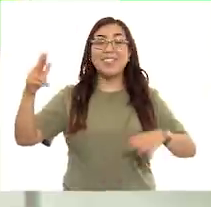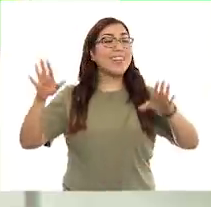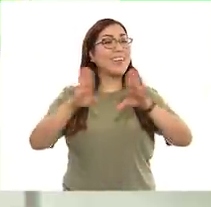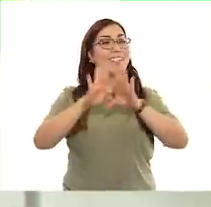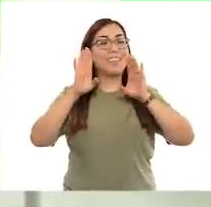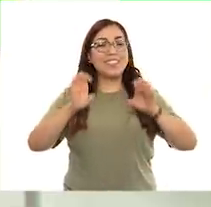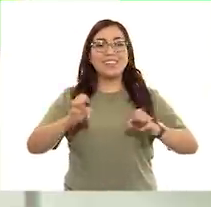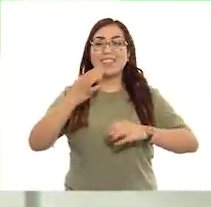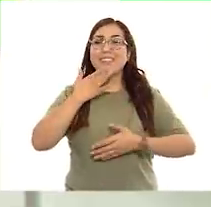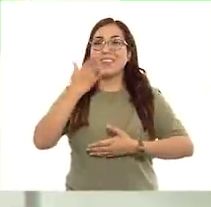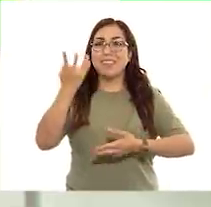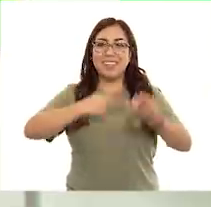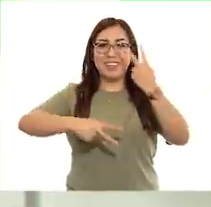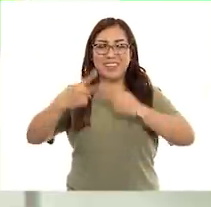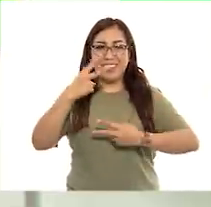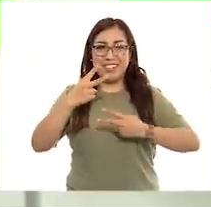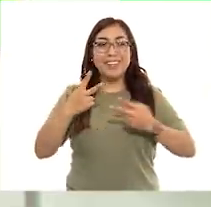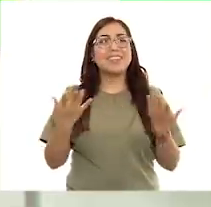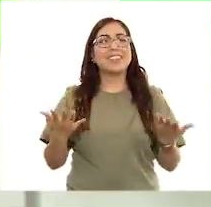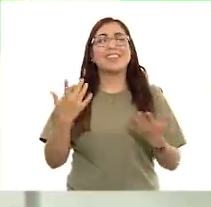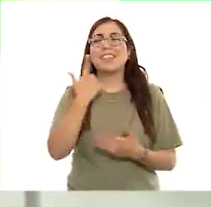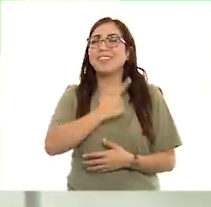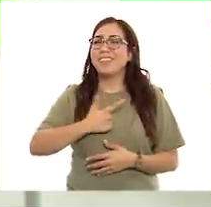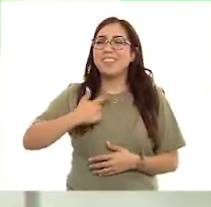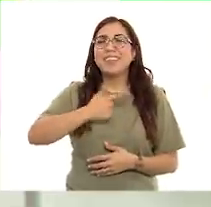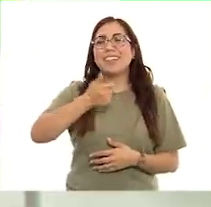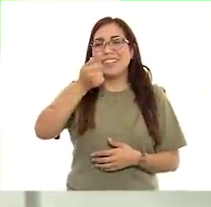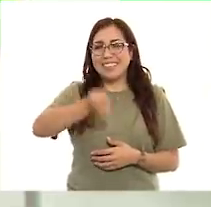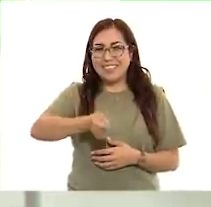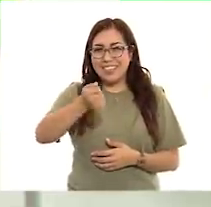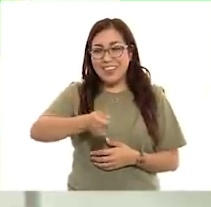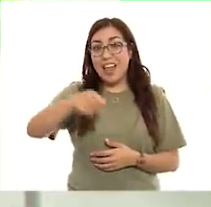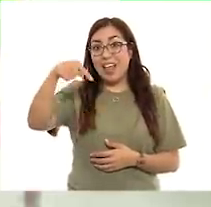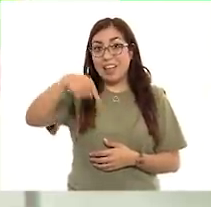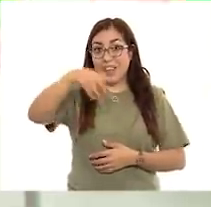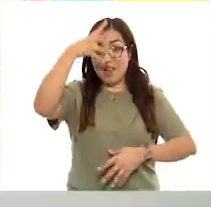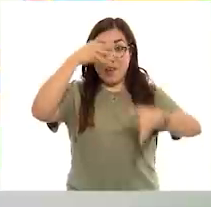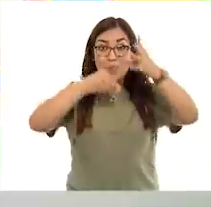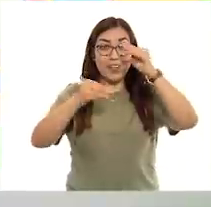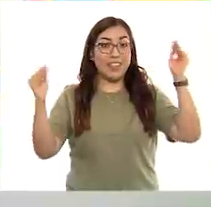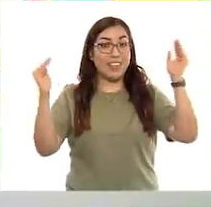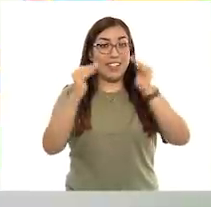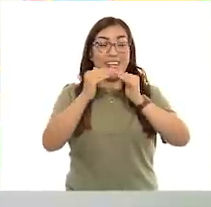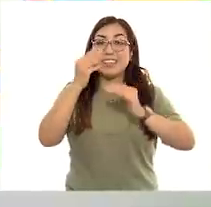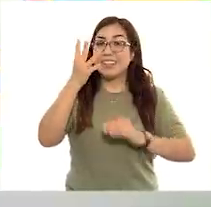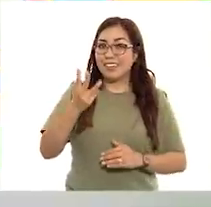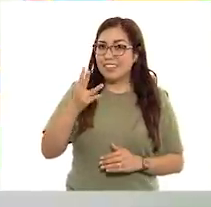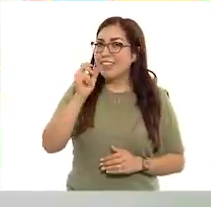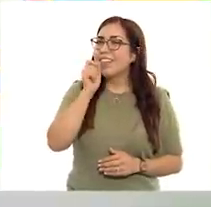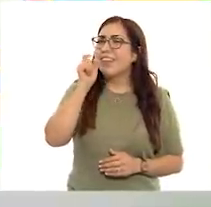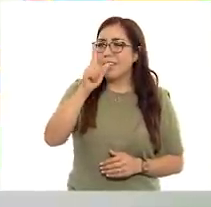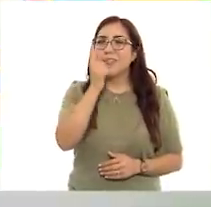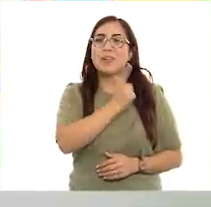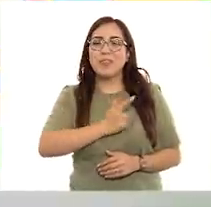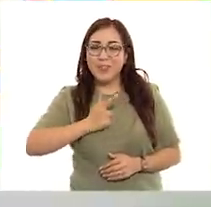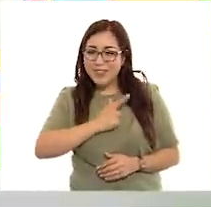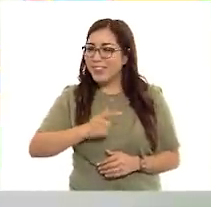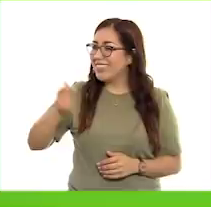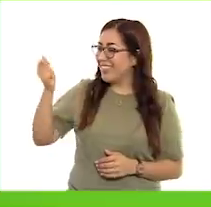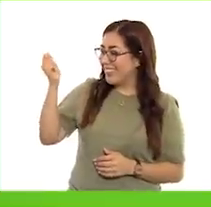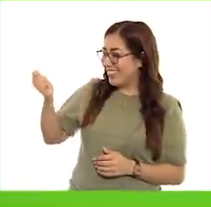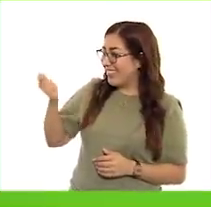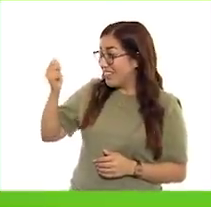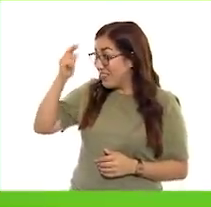están? Bienvenidas y bienvenidos. Qué gusto saludarlos de nuevo aquí en Aprende en Casa 3. Y también me da mucho gusto saludar a Carla. ¡Hola,